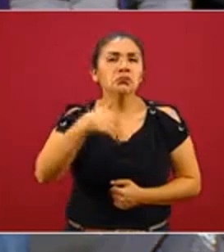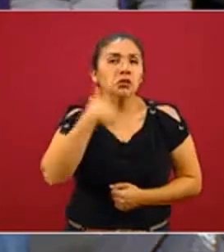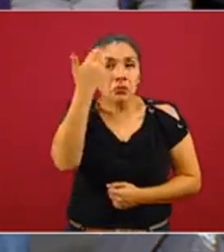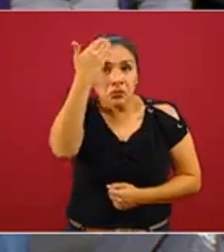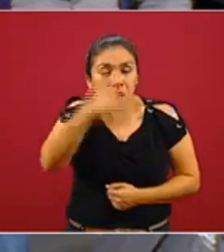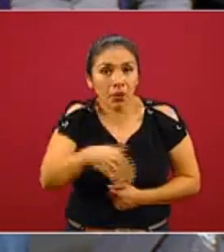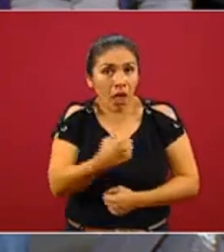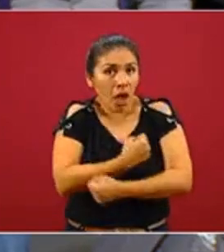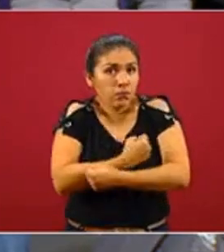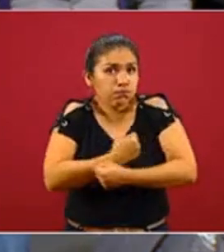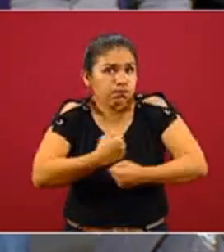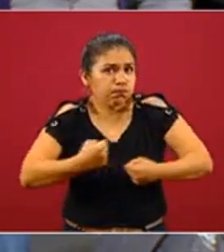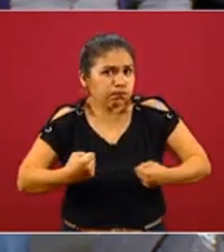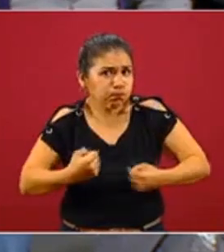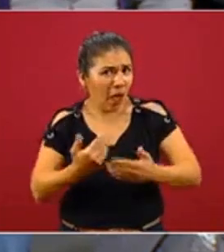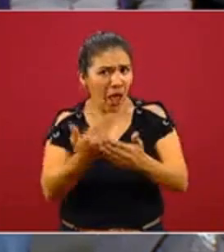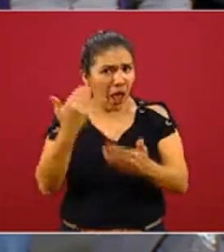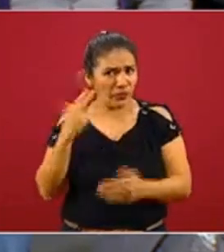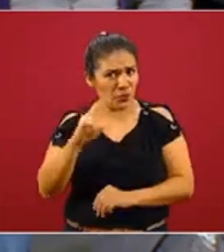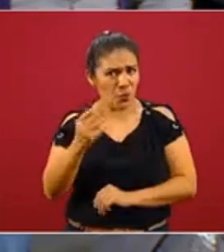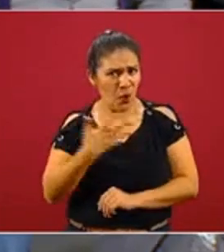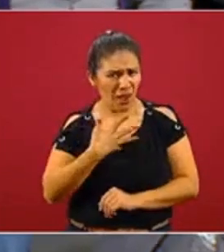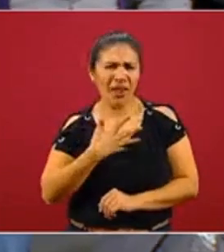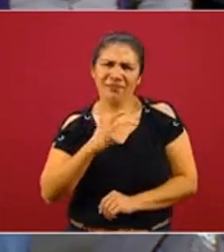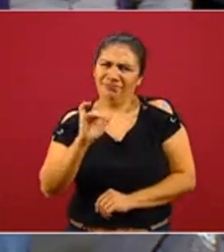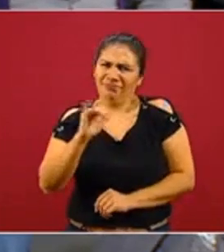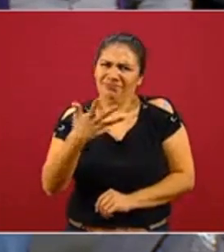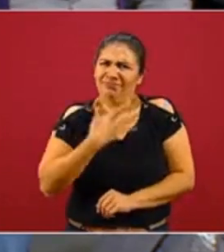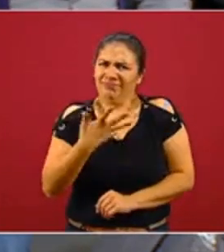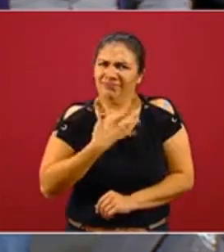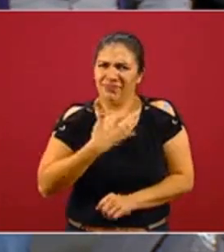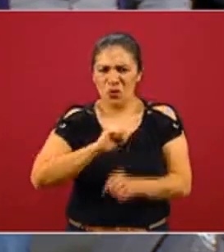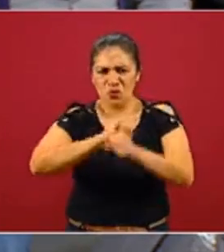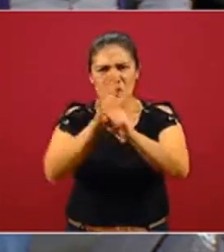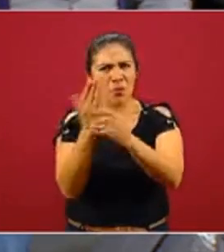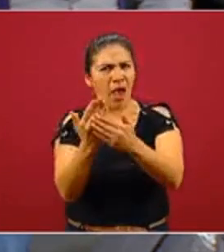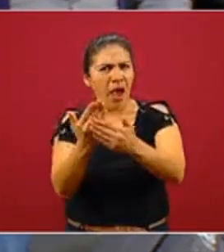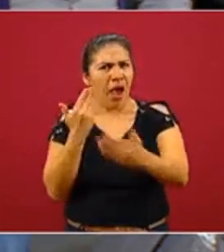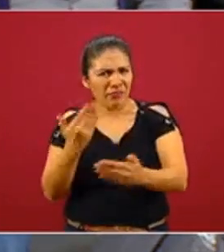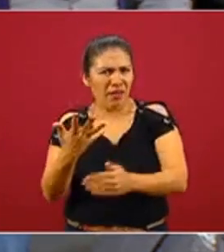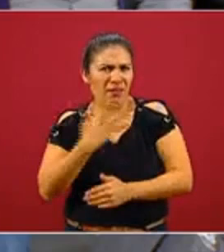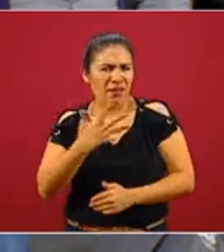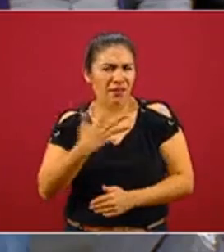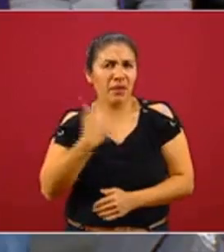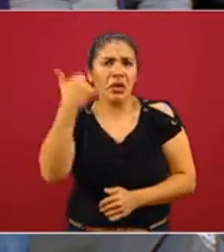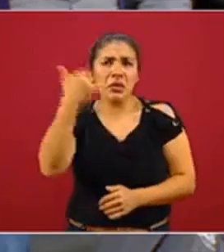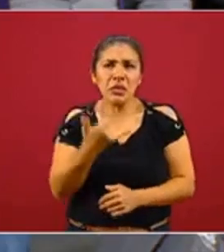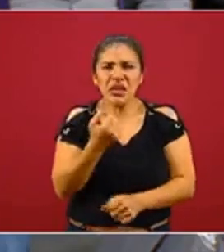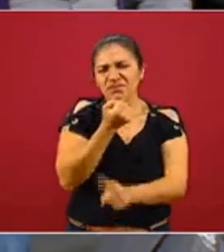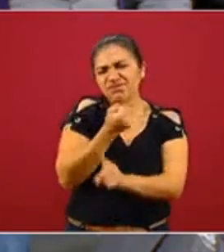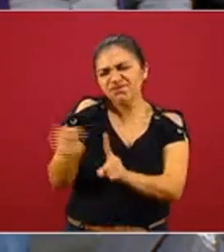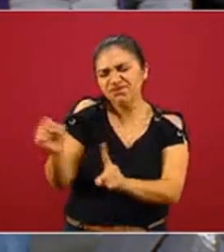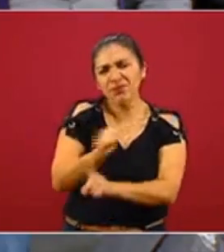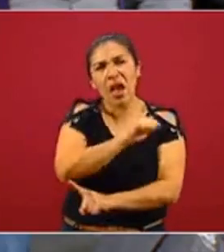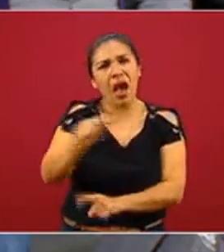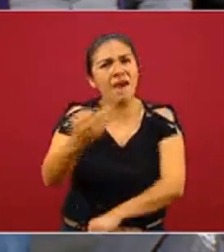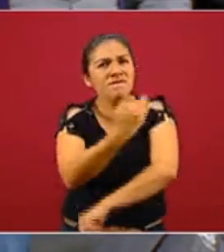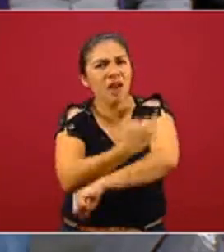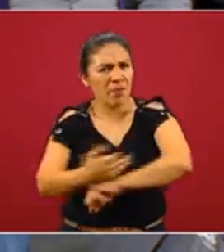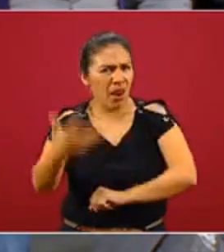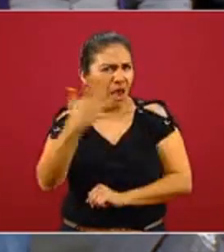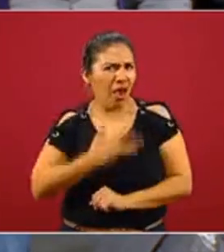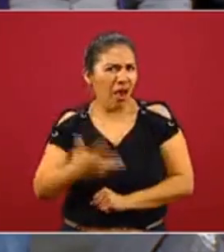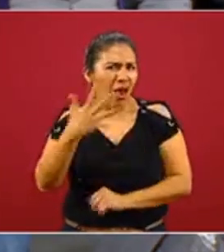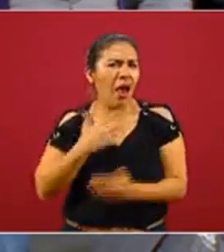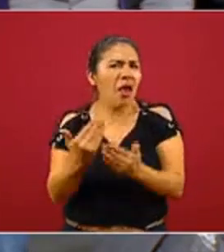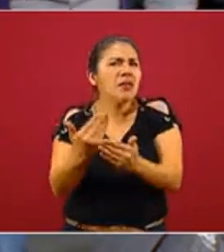no existía, claro que existía antes del COVID y el maltrato familiar y todas estas circunstancias.